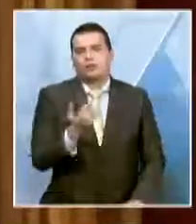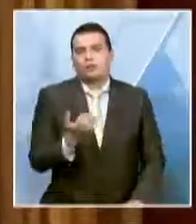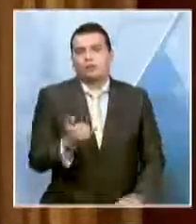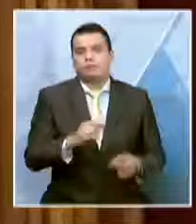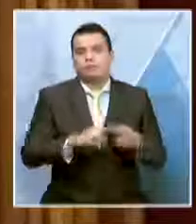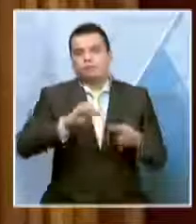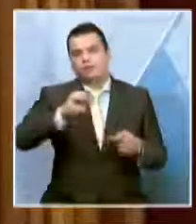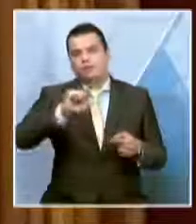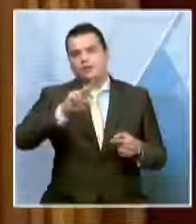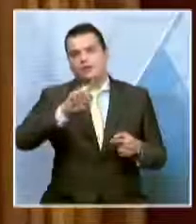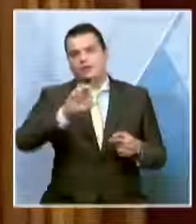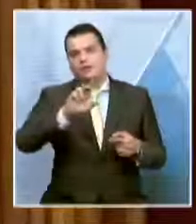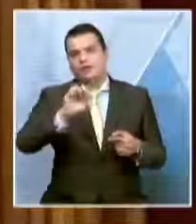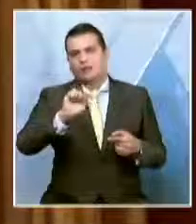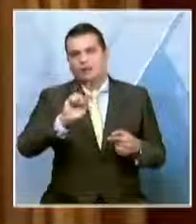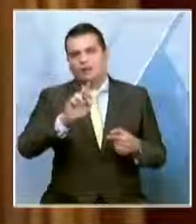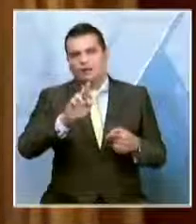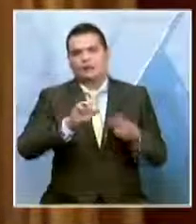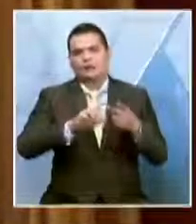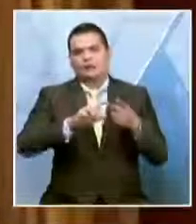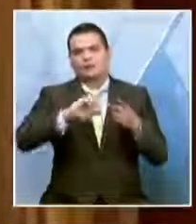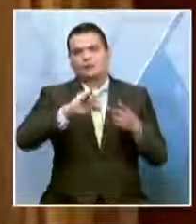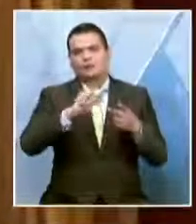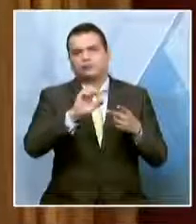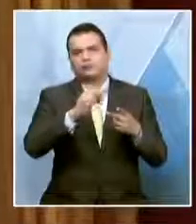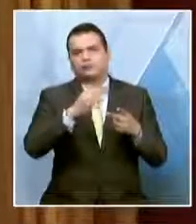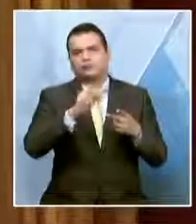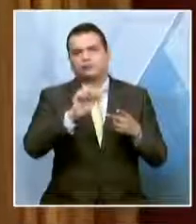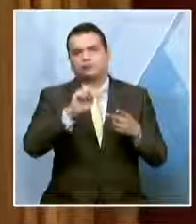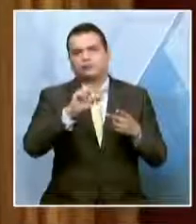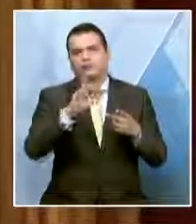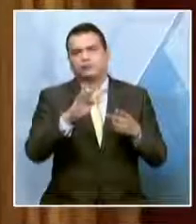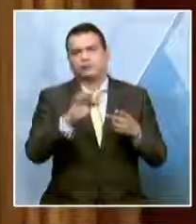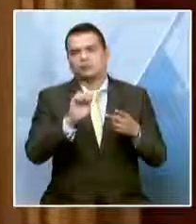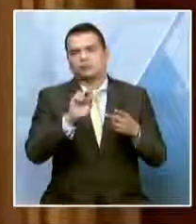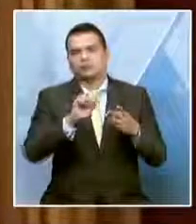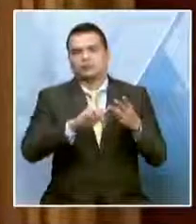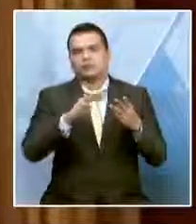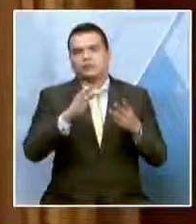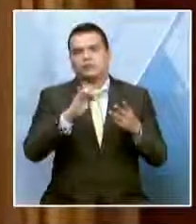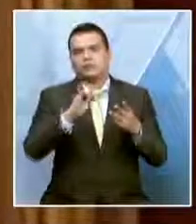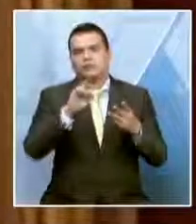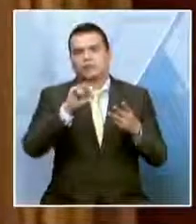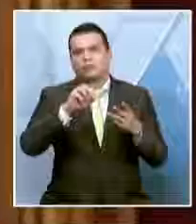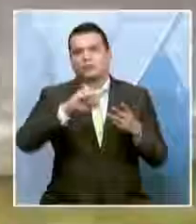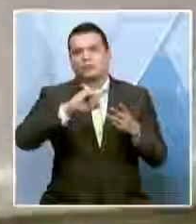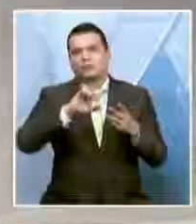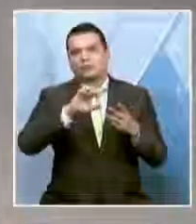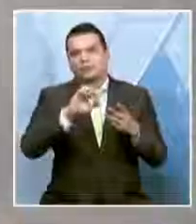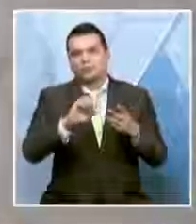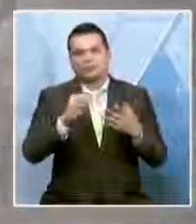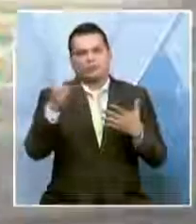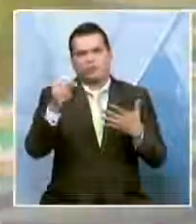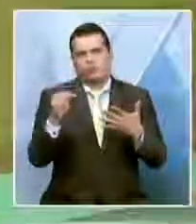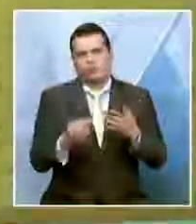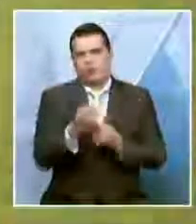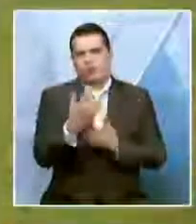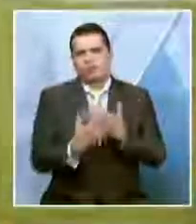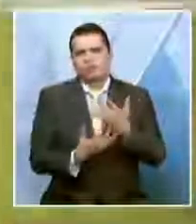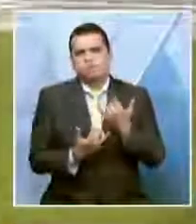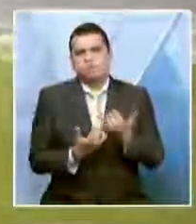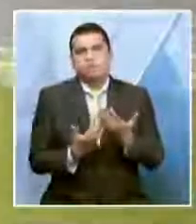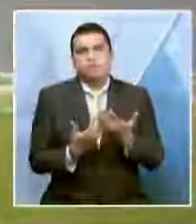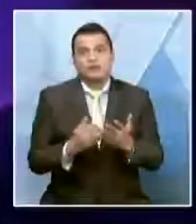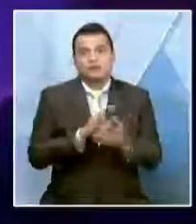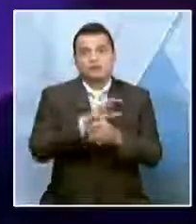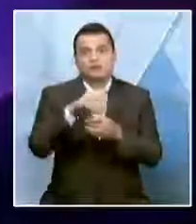jonathan gómez que va a estar también por la parte de piscinas a buscar pongo con el automovilismo los atletas al llegar a su